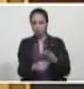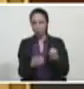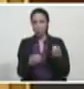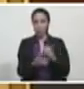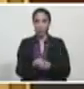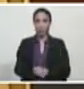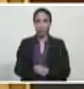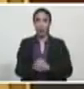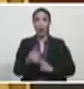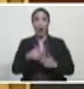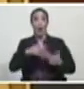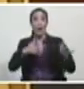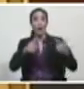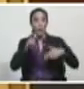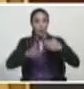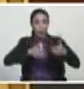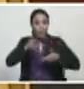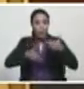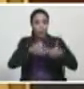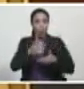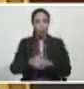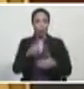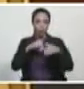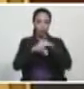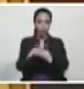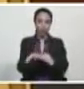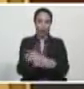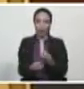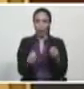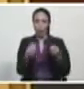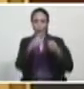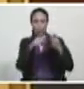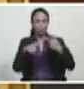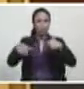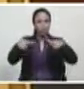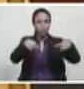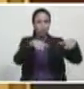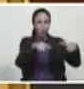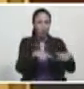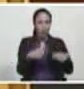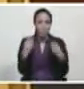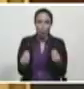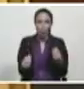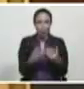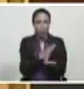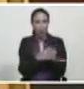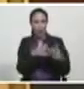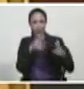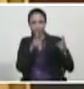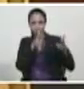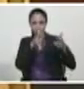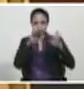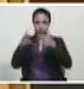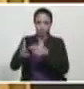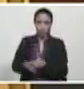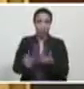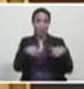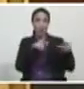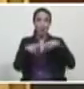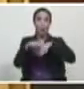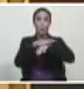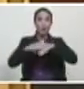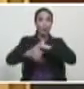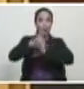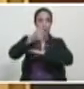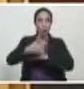estaciones del metro y otros objetivos, pues, que ya la Fiscalía, el Ministerio Público, el Poder